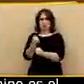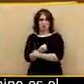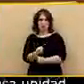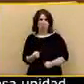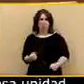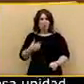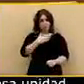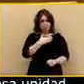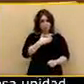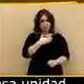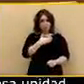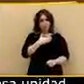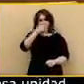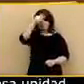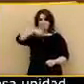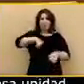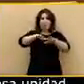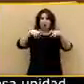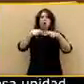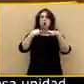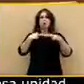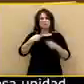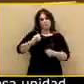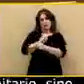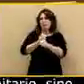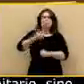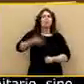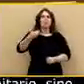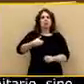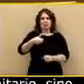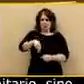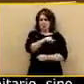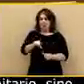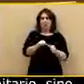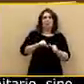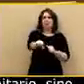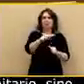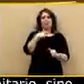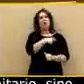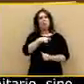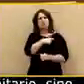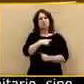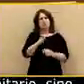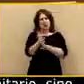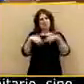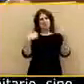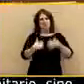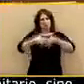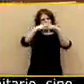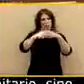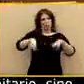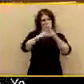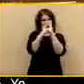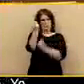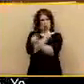creo que este Congreso tiene una tarea muy importante a partir de esta semana con esa Comisión Parlamentaria por la Reconstrucción Social y Económica y le pido que